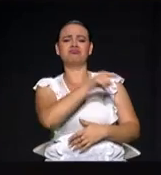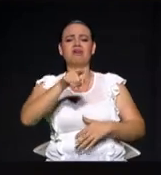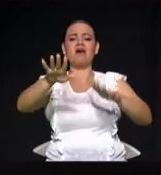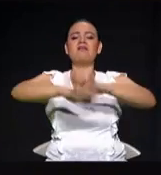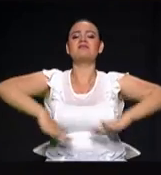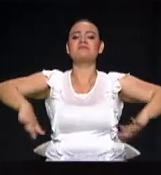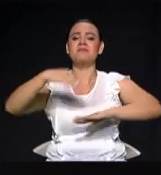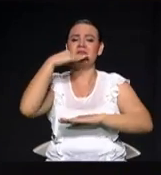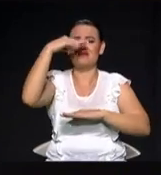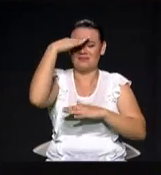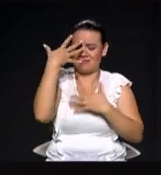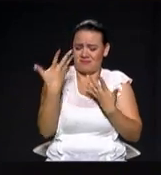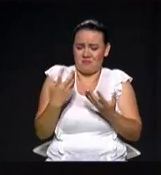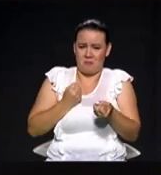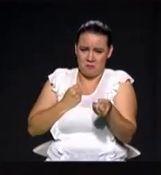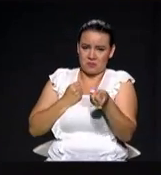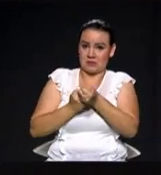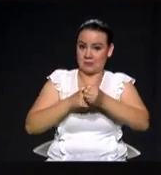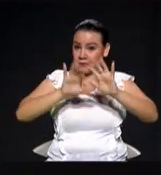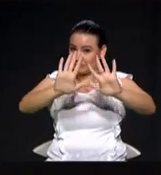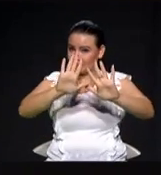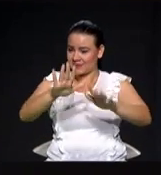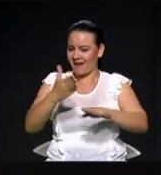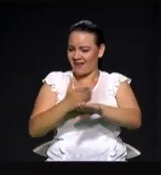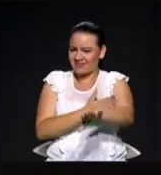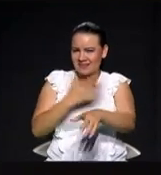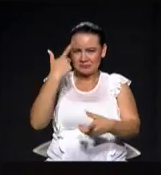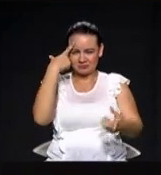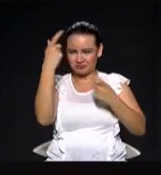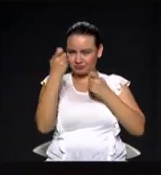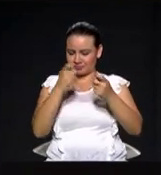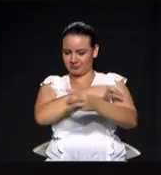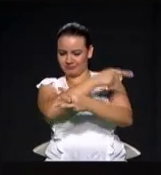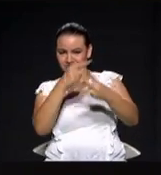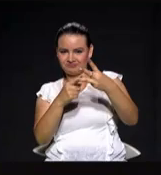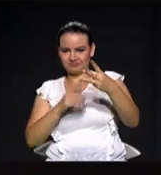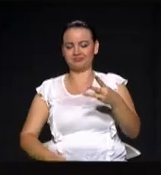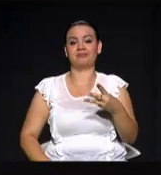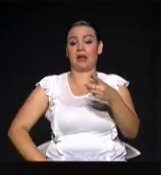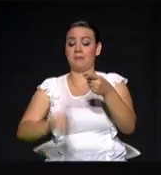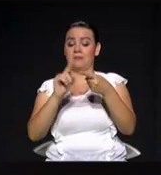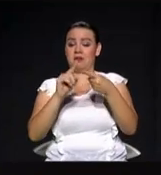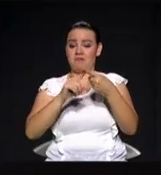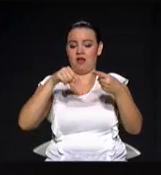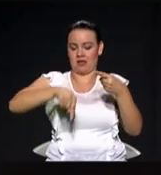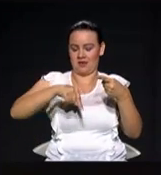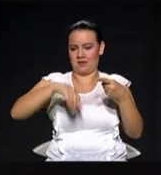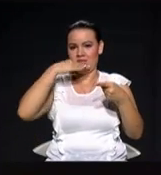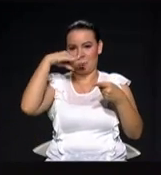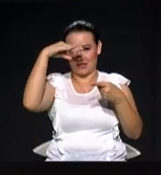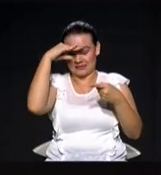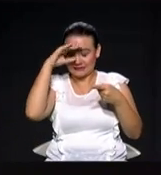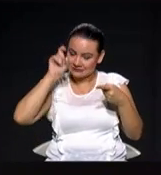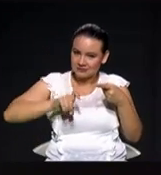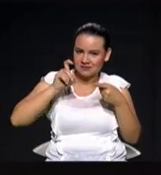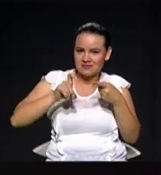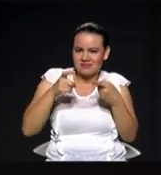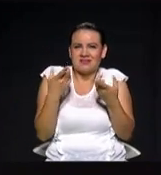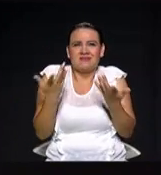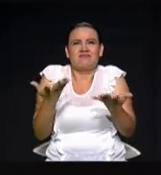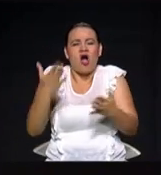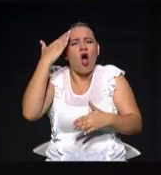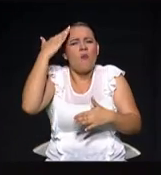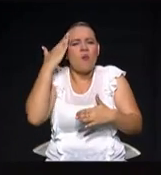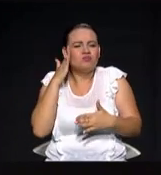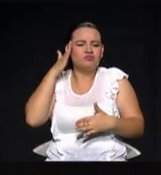empresarios y eso requiere tres estrategias fundamentales primero una vocación clara de la ciudad siete sectores que hemos definido como los del futuro en